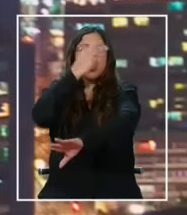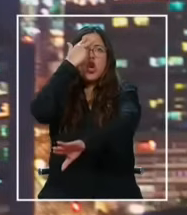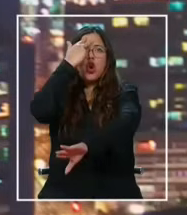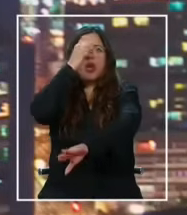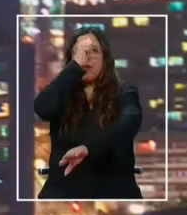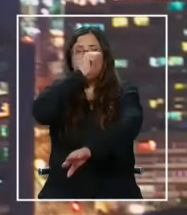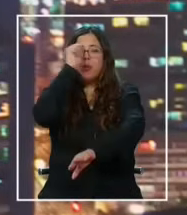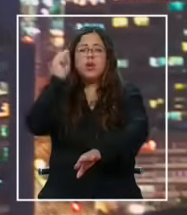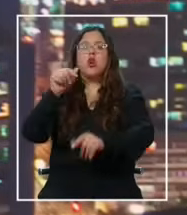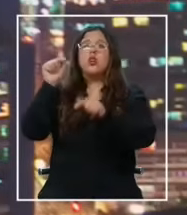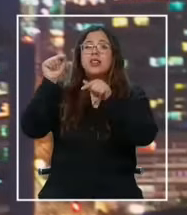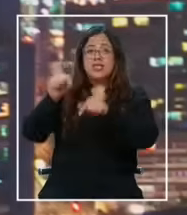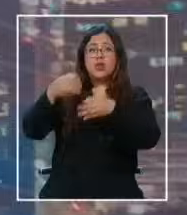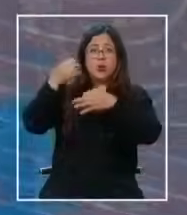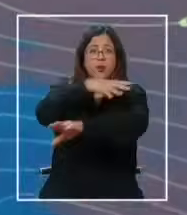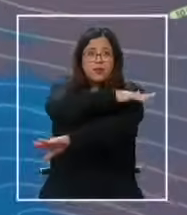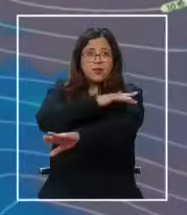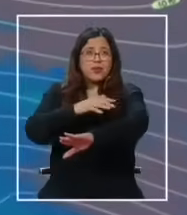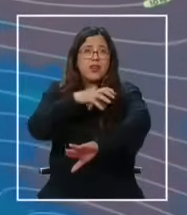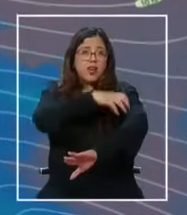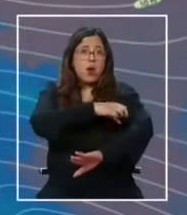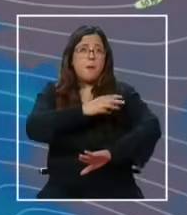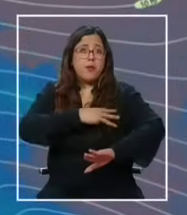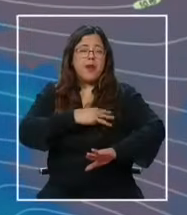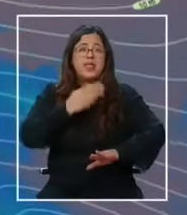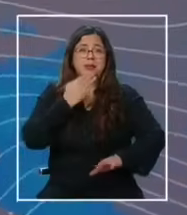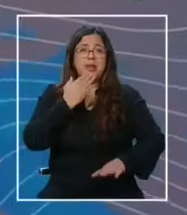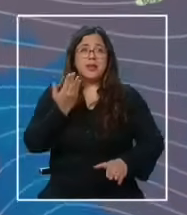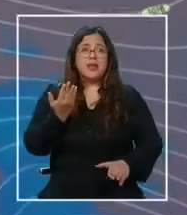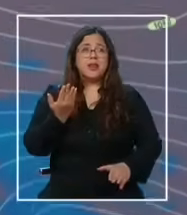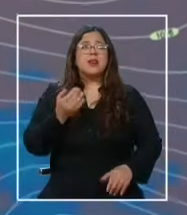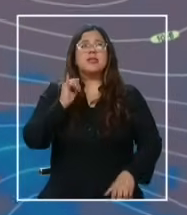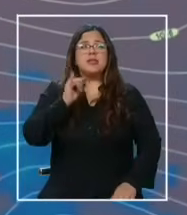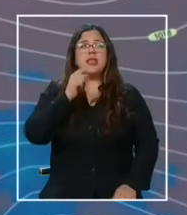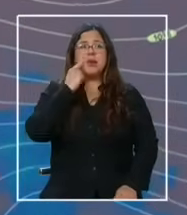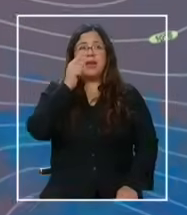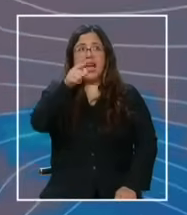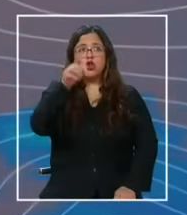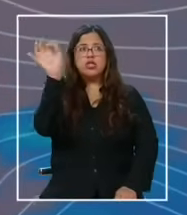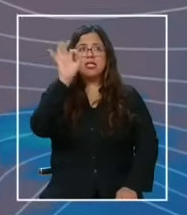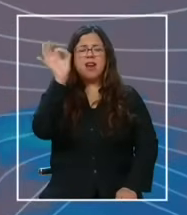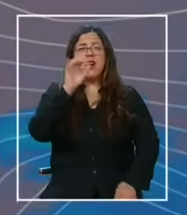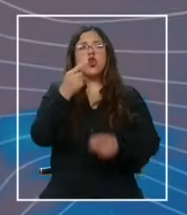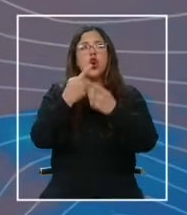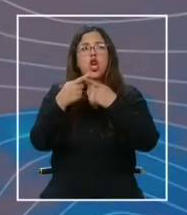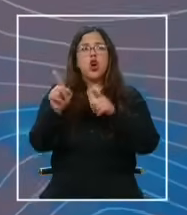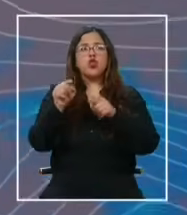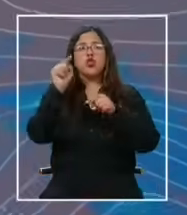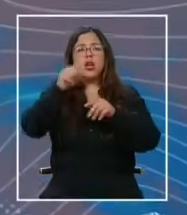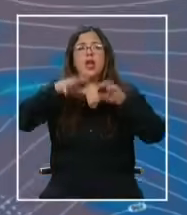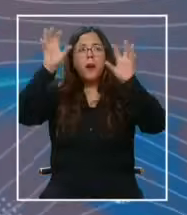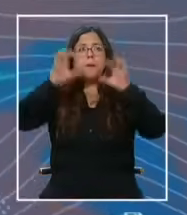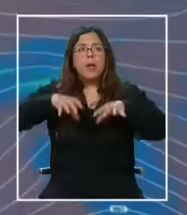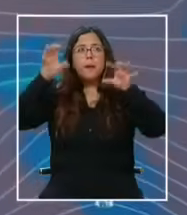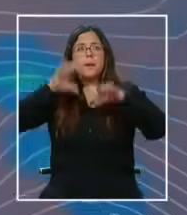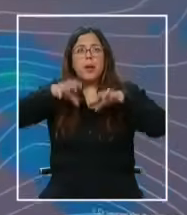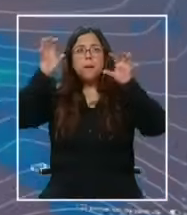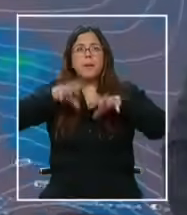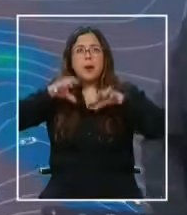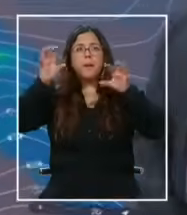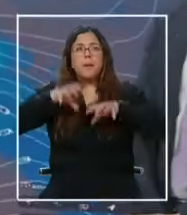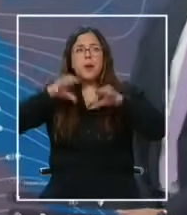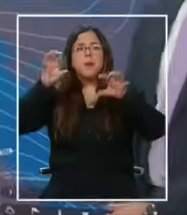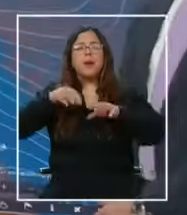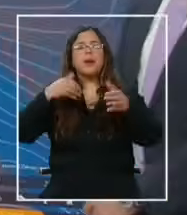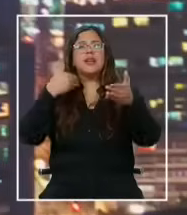domingo ya Y ese es el que va a llegar a la región metropolitana cl claro aquí está ya el día sábado Este es otro y acá Deja precipitaciones más inter